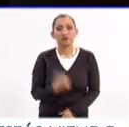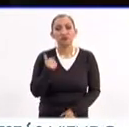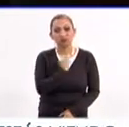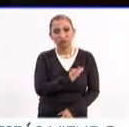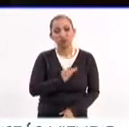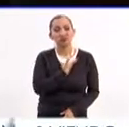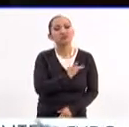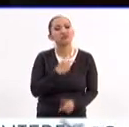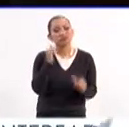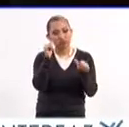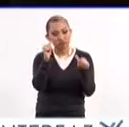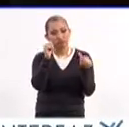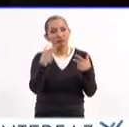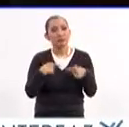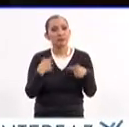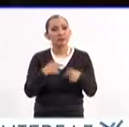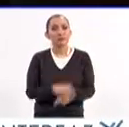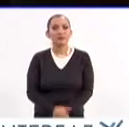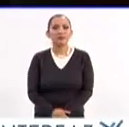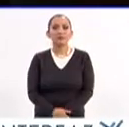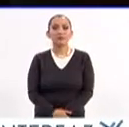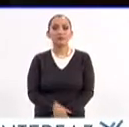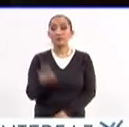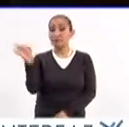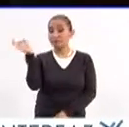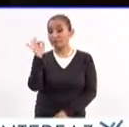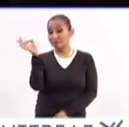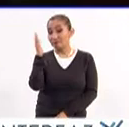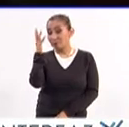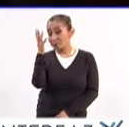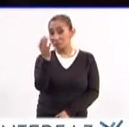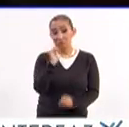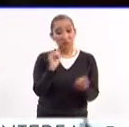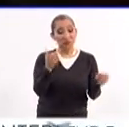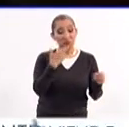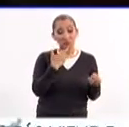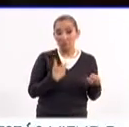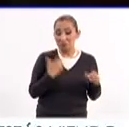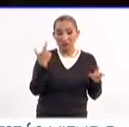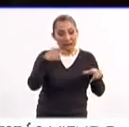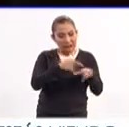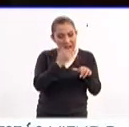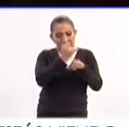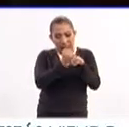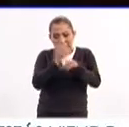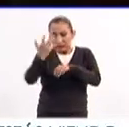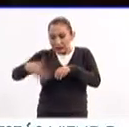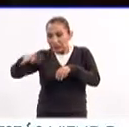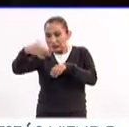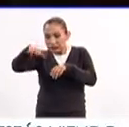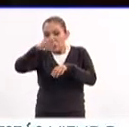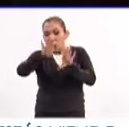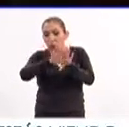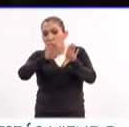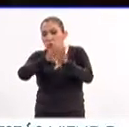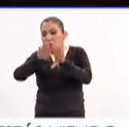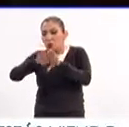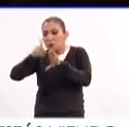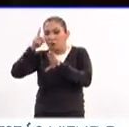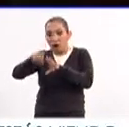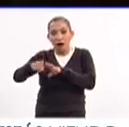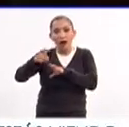seguir dando esa atención a las personas. Y si en el momento no tenemos la respuesta, el seguir investigando y seguir buscando las vías para